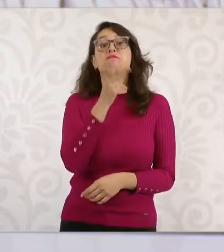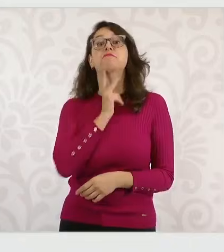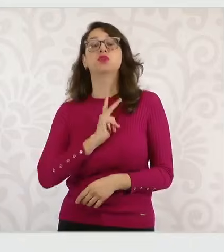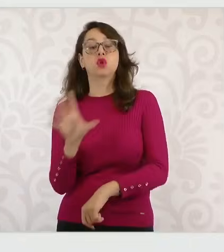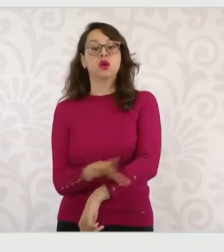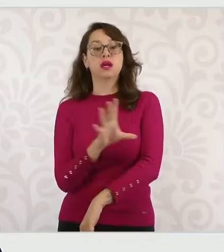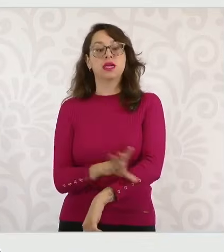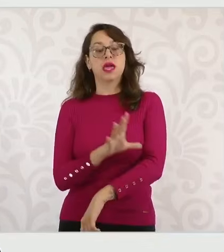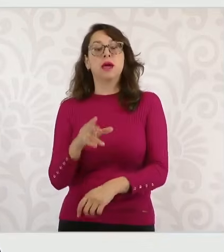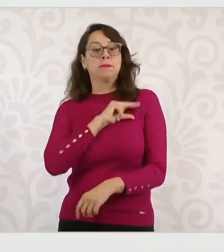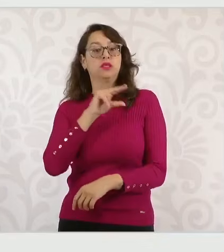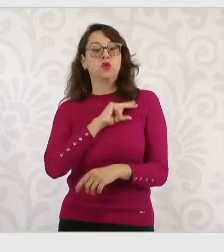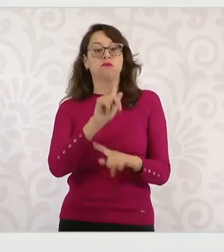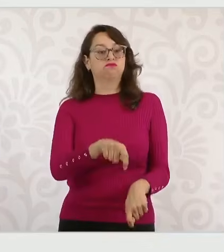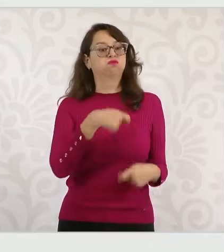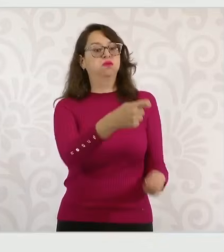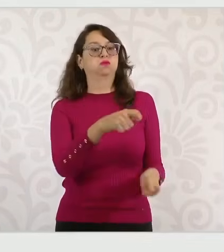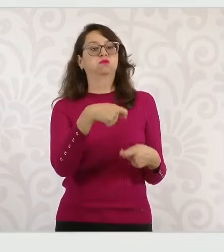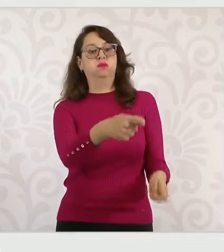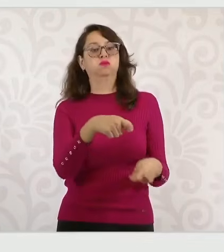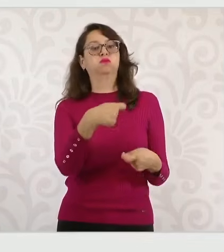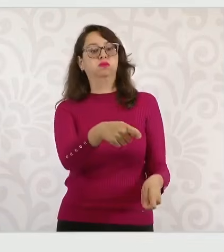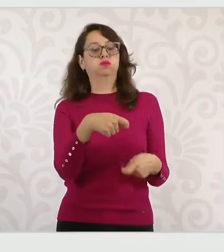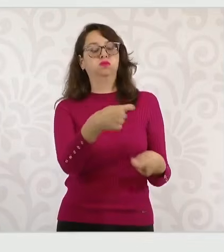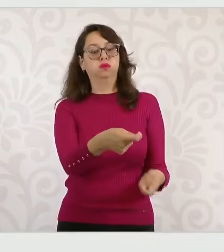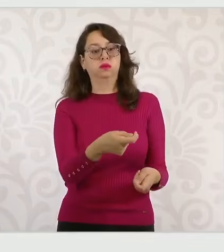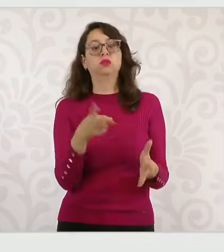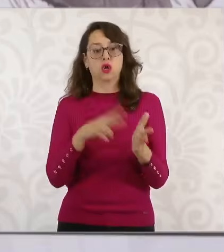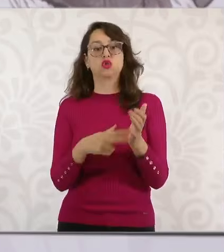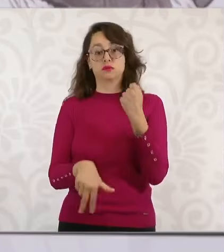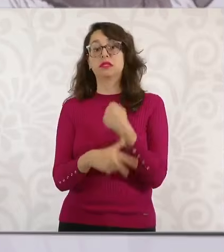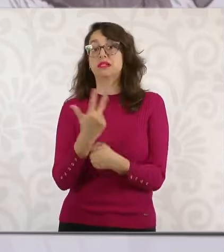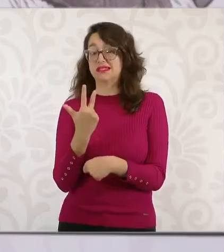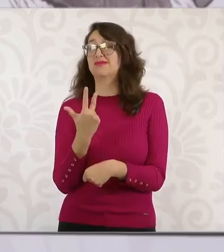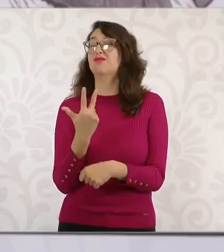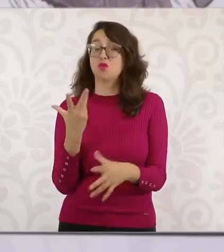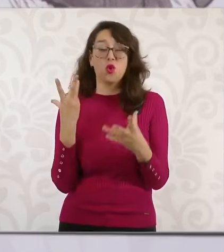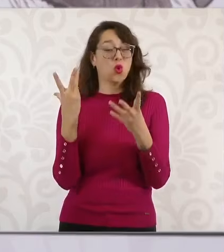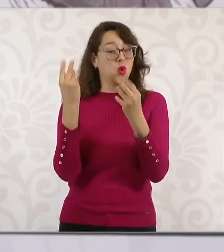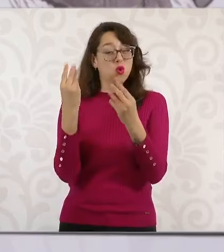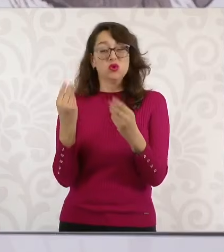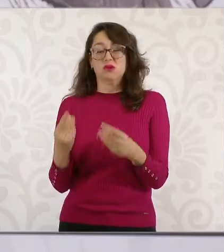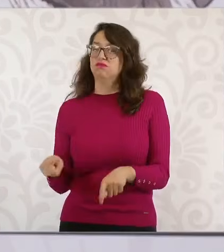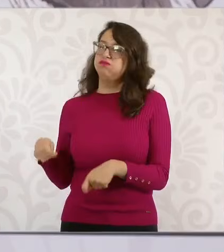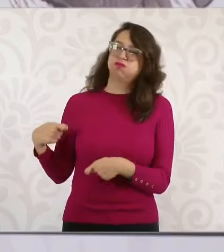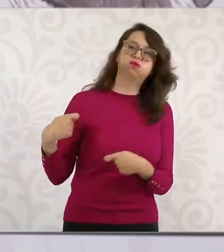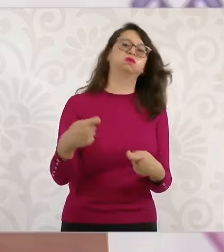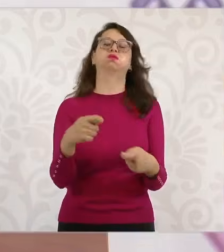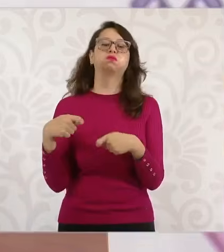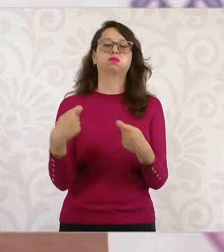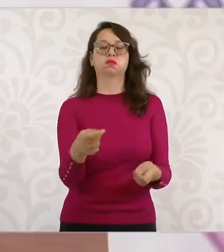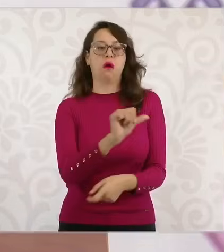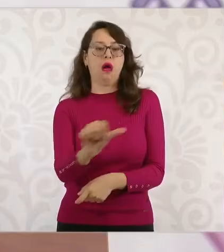quisieron hacer con la reforma del 2013 y en una parte lo lograron con Peña Nieto.